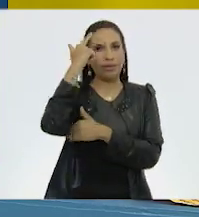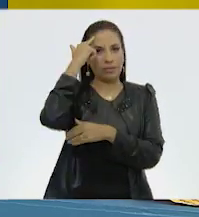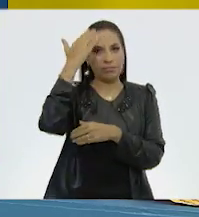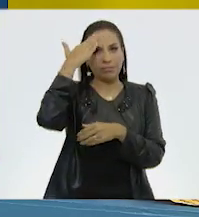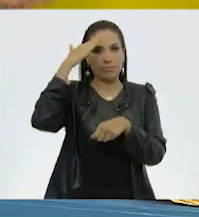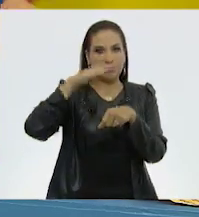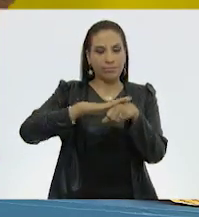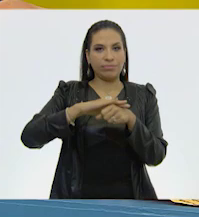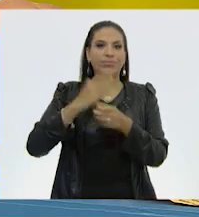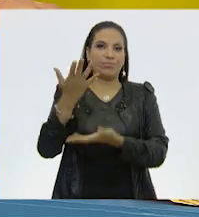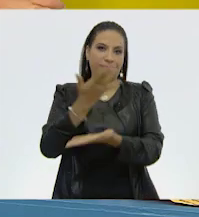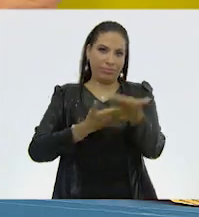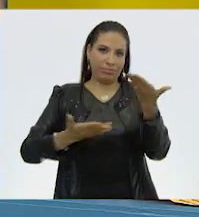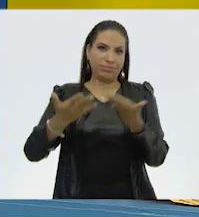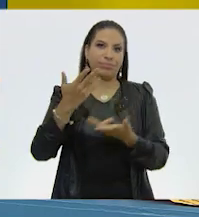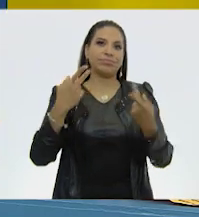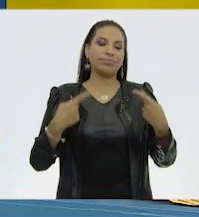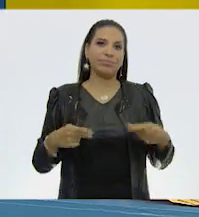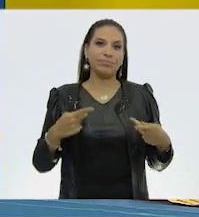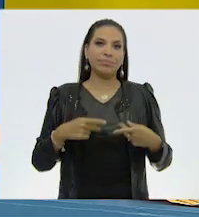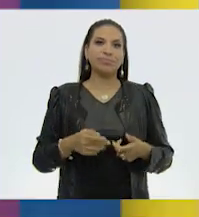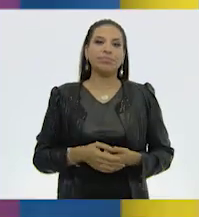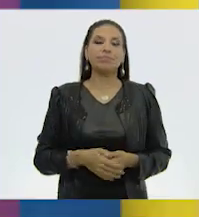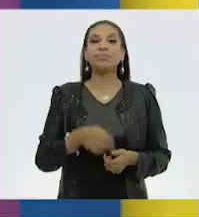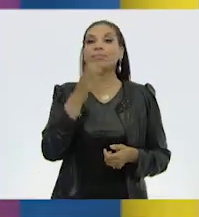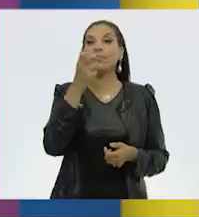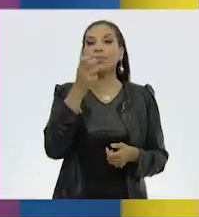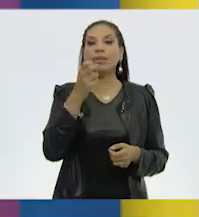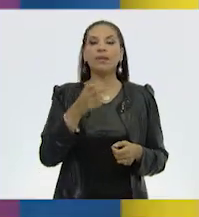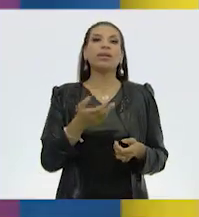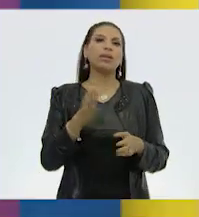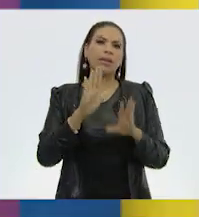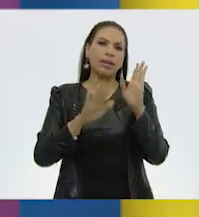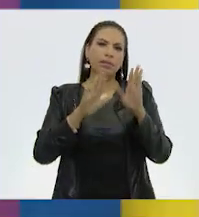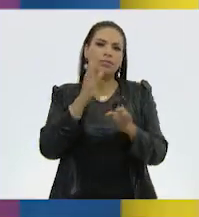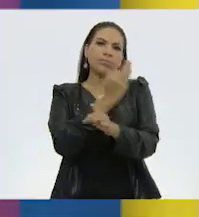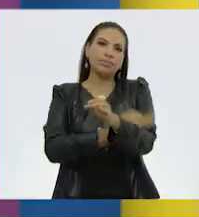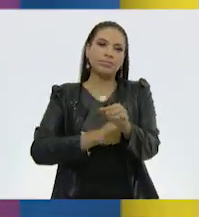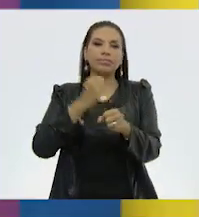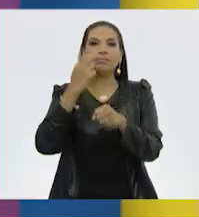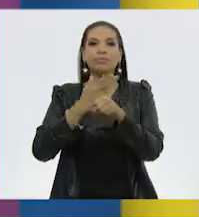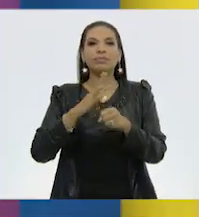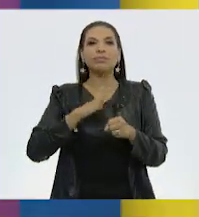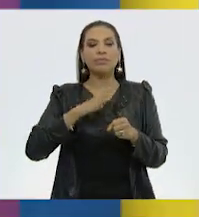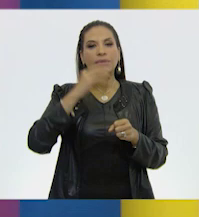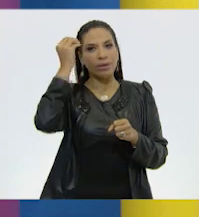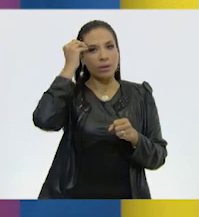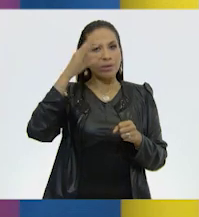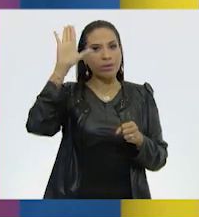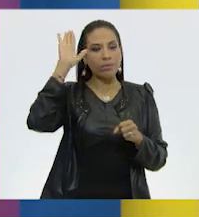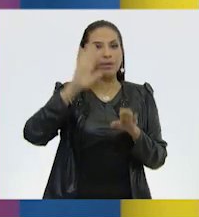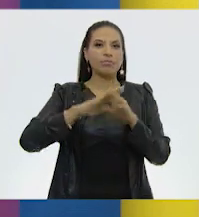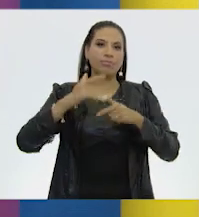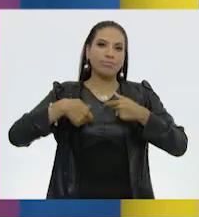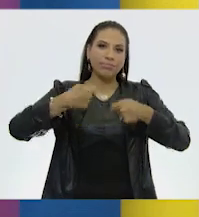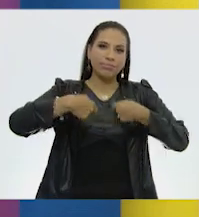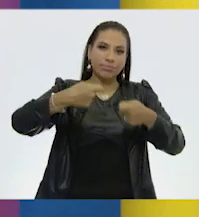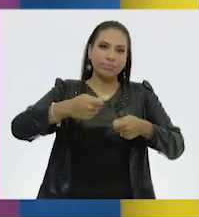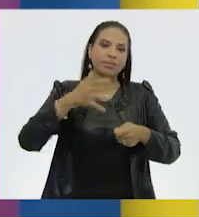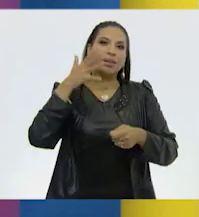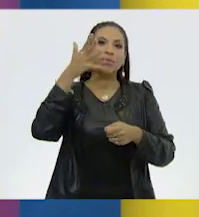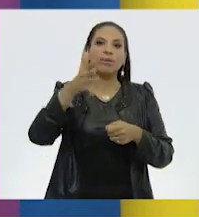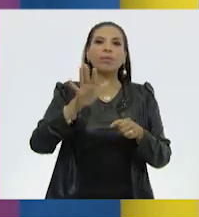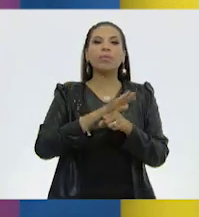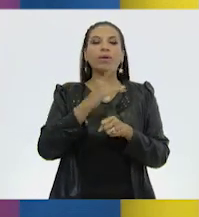o compartirlos con nuestros seres queridos. Exacto, aunque tarde que temprano quedarán olvidados por las generaciones futuras,